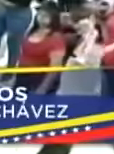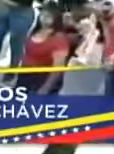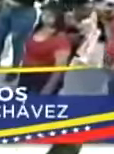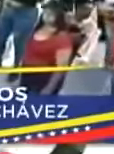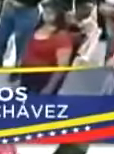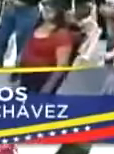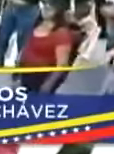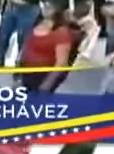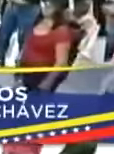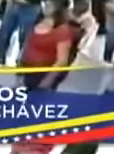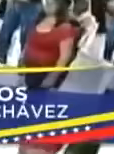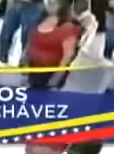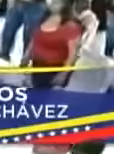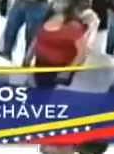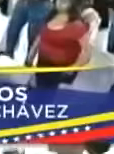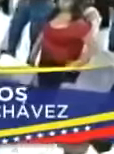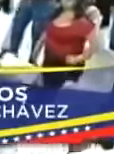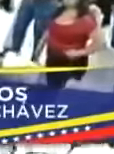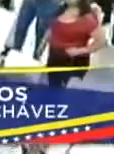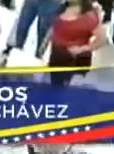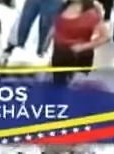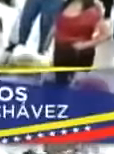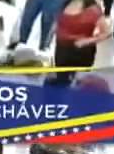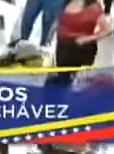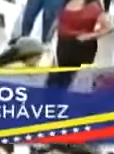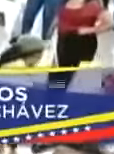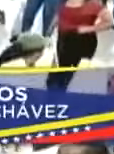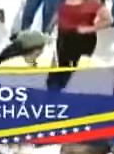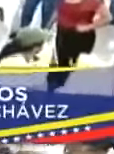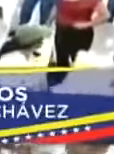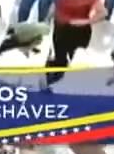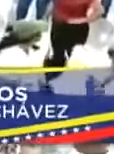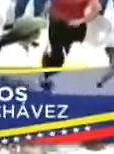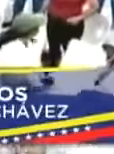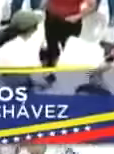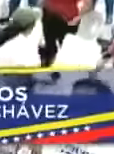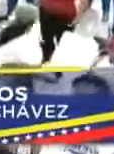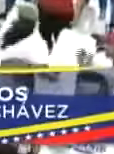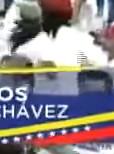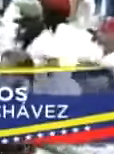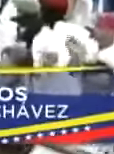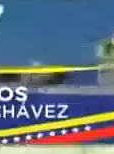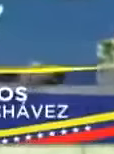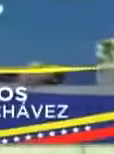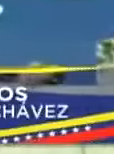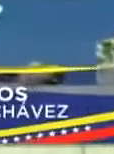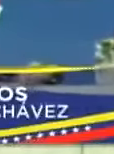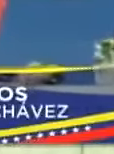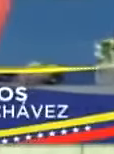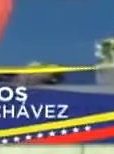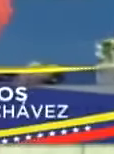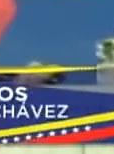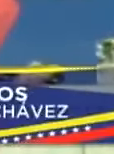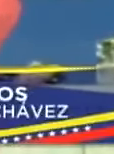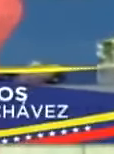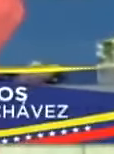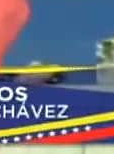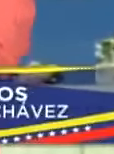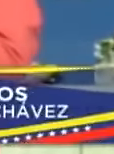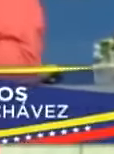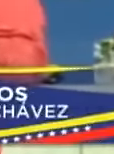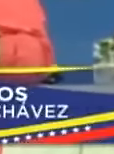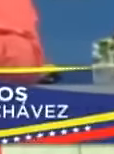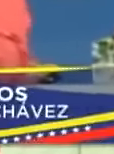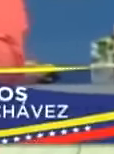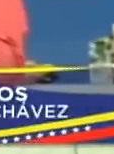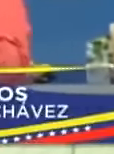de renovación de vocerías y revitalización del espíritu asambleario. En este mes, recordemos que alcanzó la cifra de